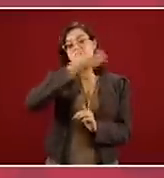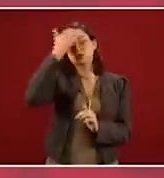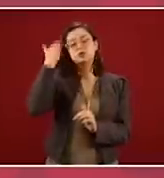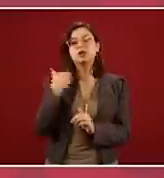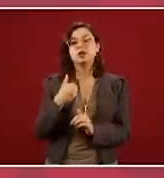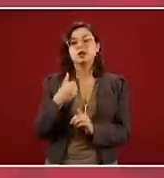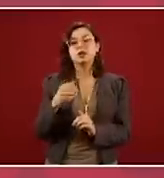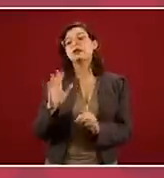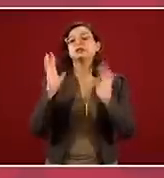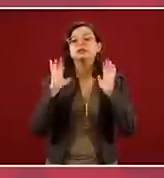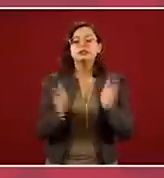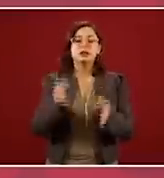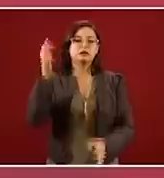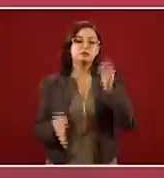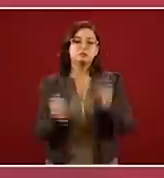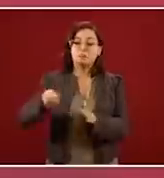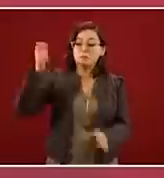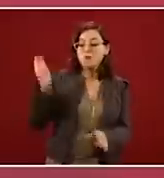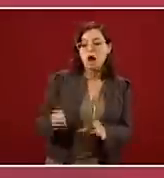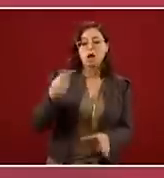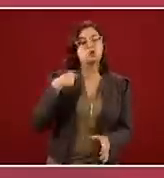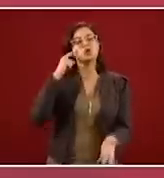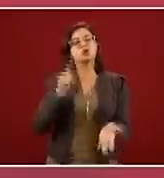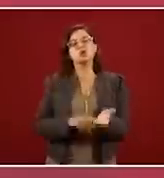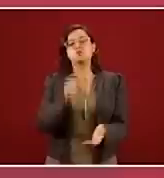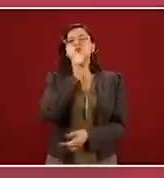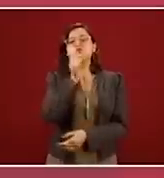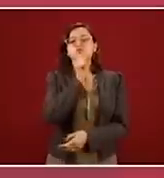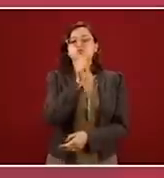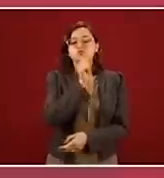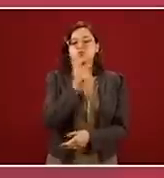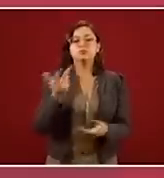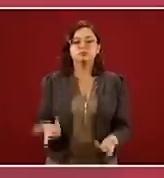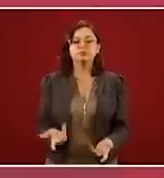los abogados, es cosa juzgada, no lo creo. Entonces,